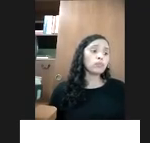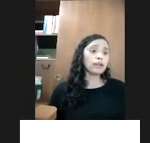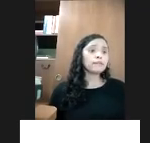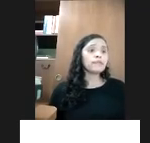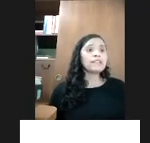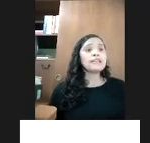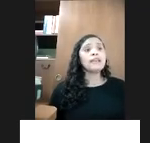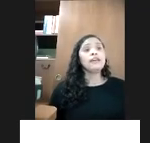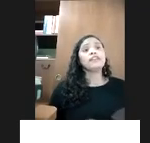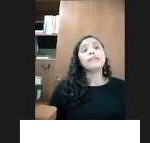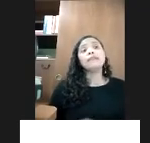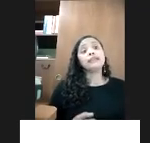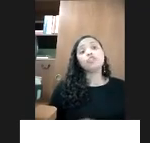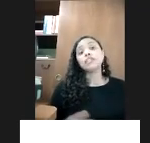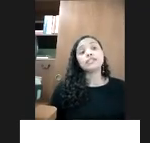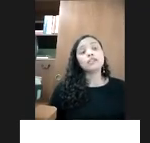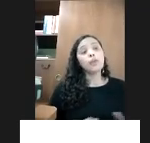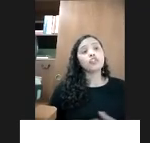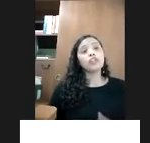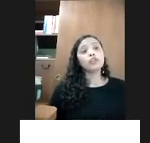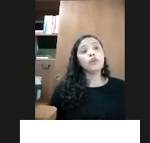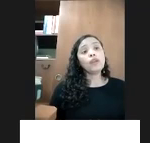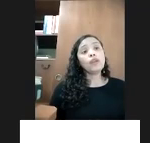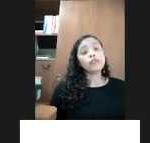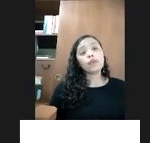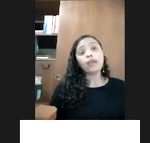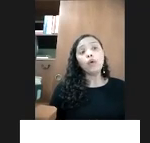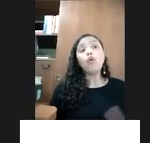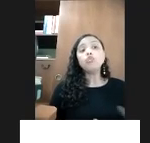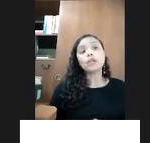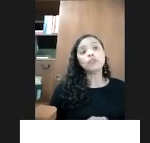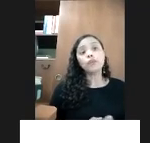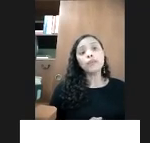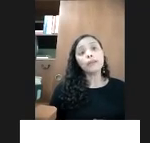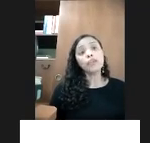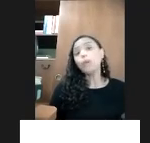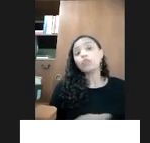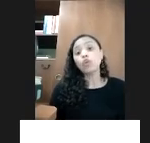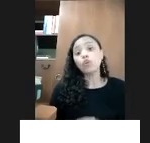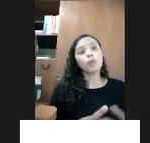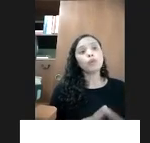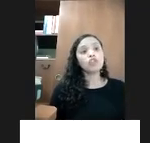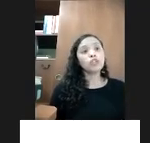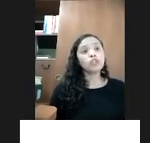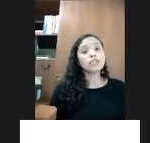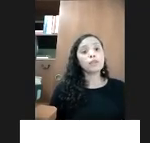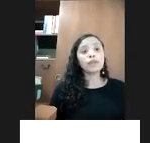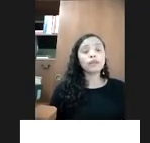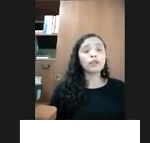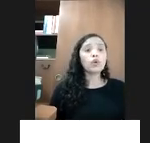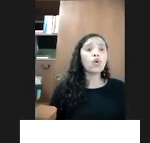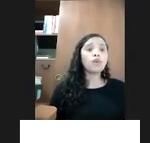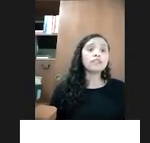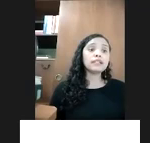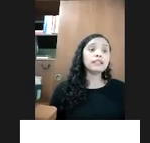consumirla. Finalmente, 85% de los encuestados usa algún tipo de medicamentos, pero solo un 2% dice que puede